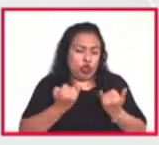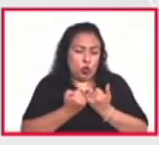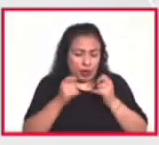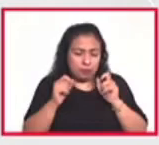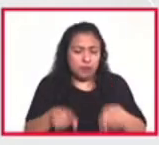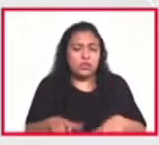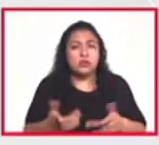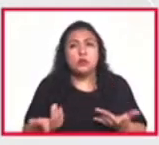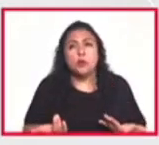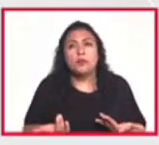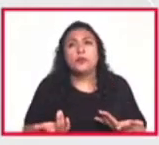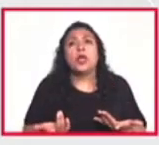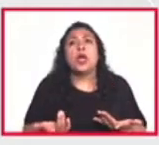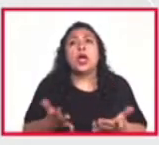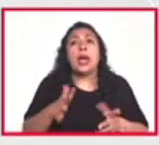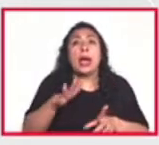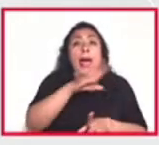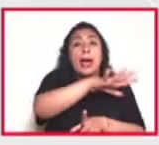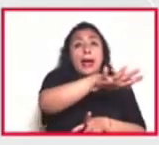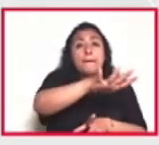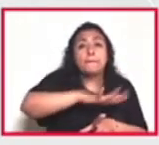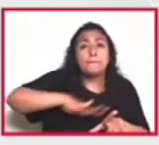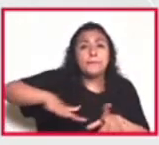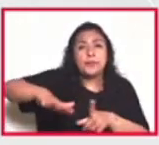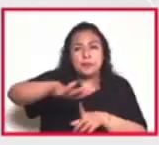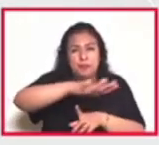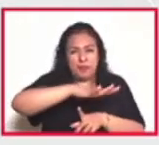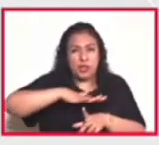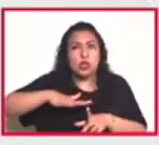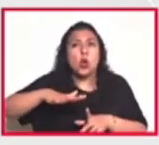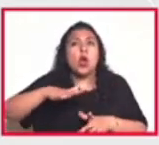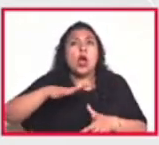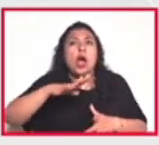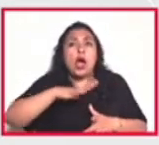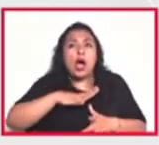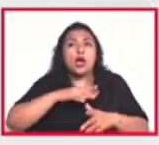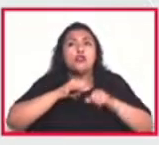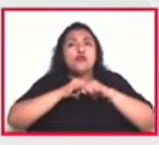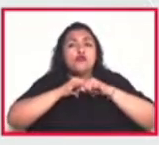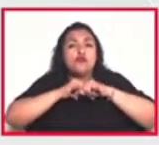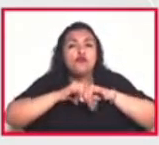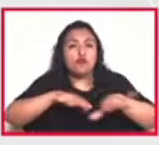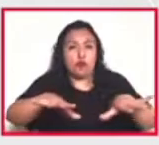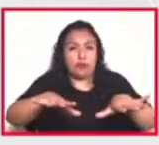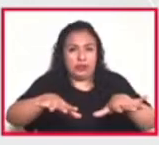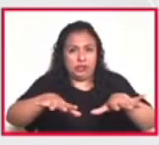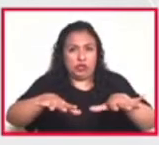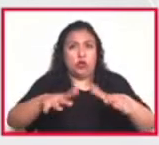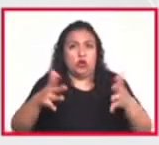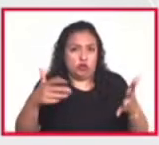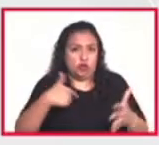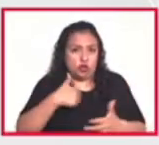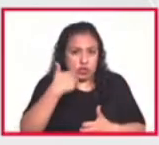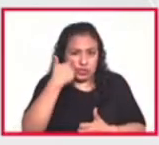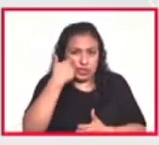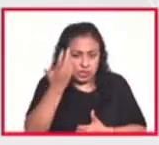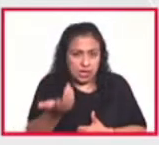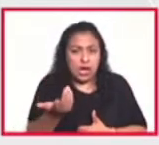el ámbito al cual vamos a enviar la información que queremos, o para